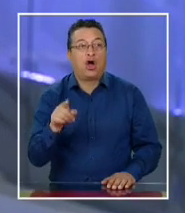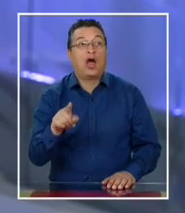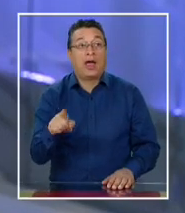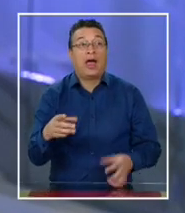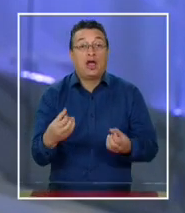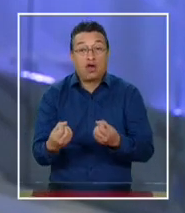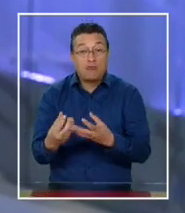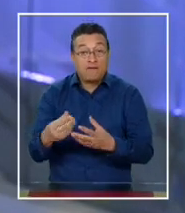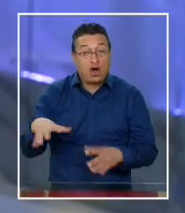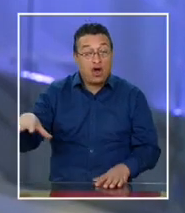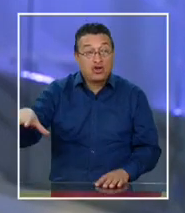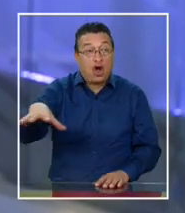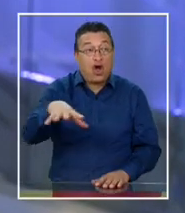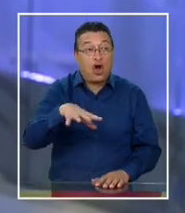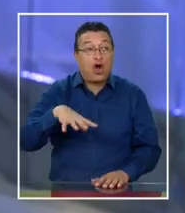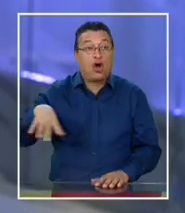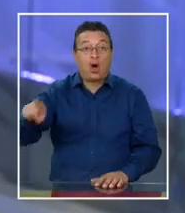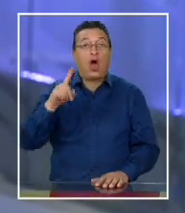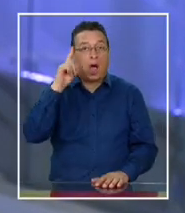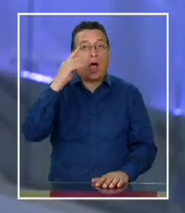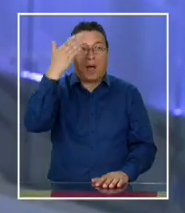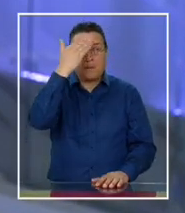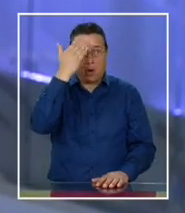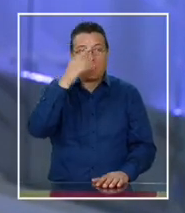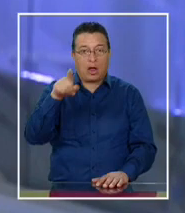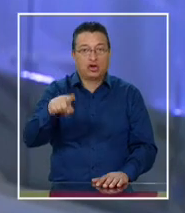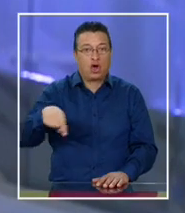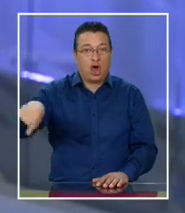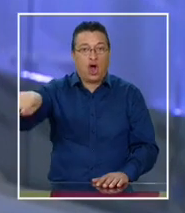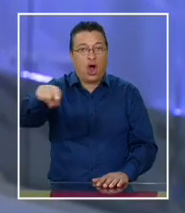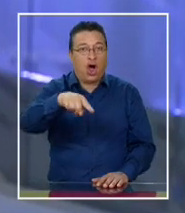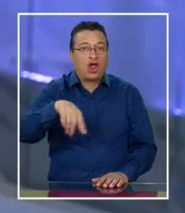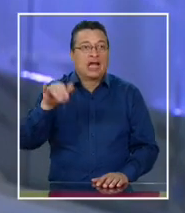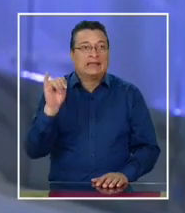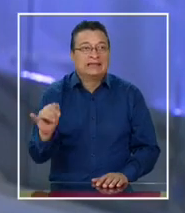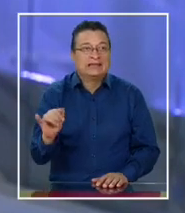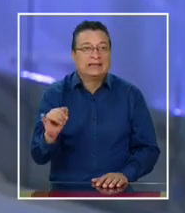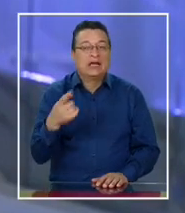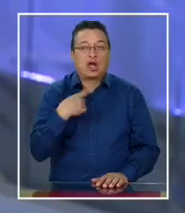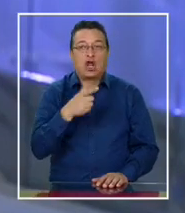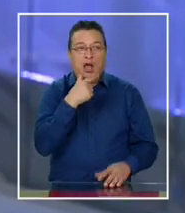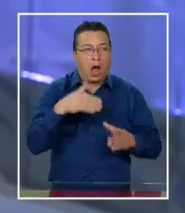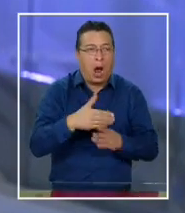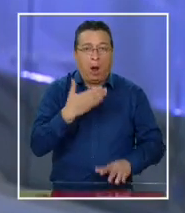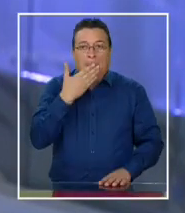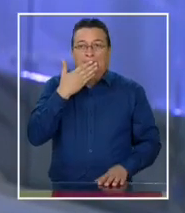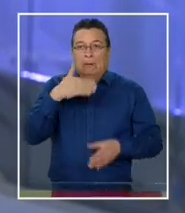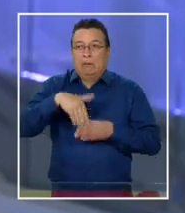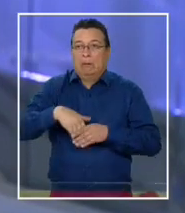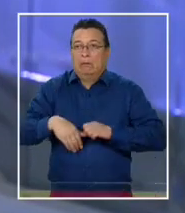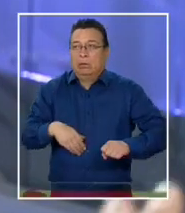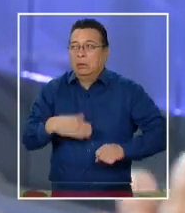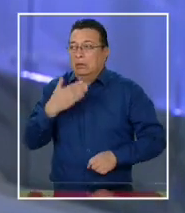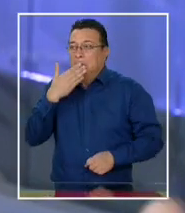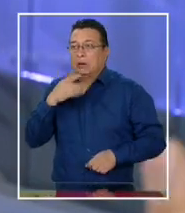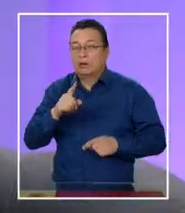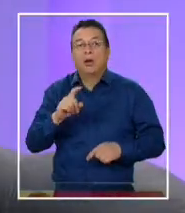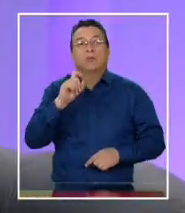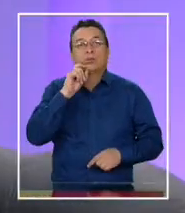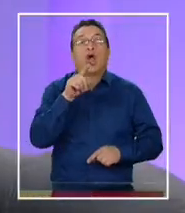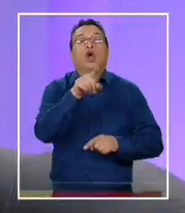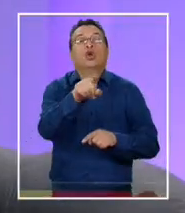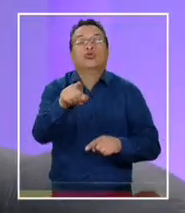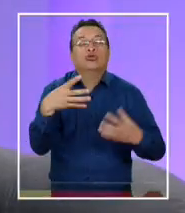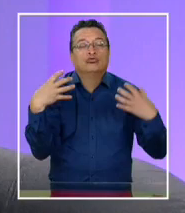se provocó todo el mundo está preocupado con él porque no fue una una un tipo de postura que se puso qué responsabilidad